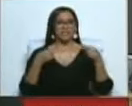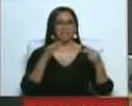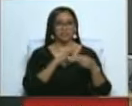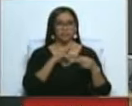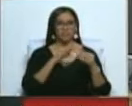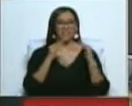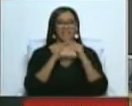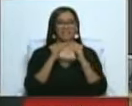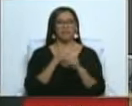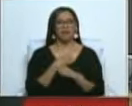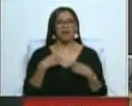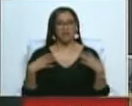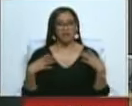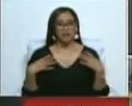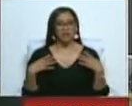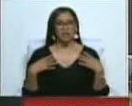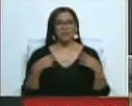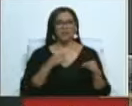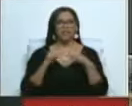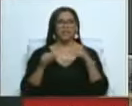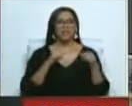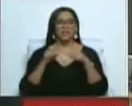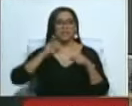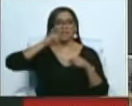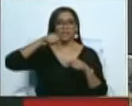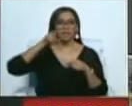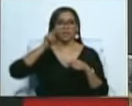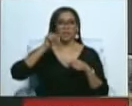Casa Blanca que dirige Juan González.